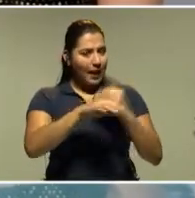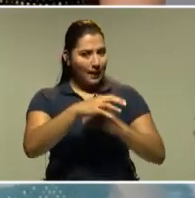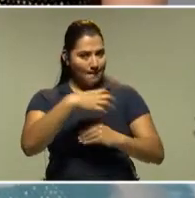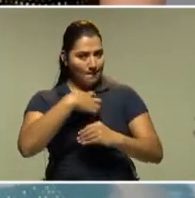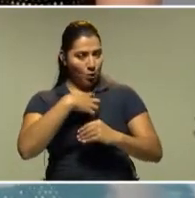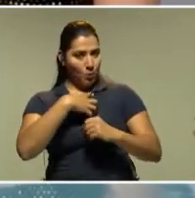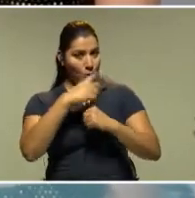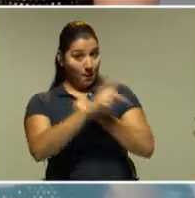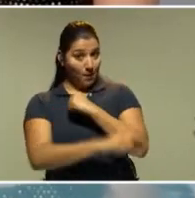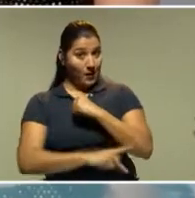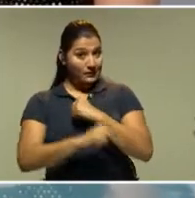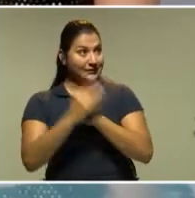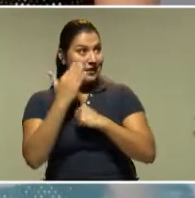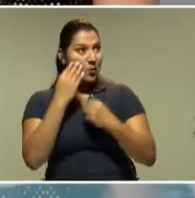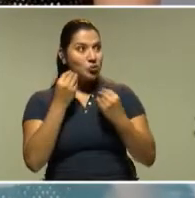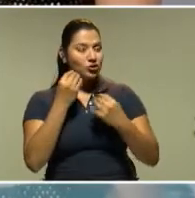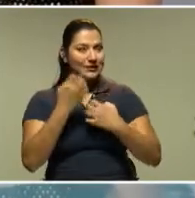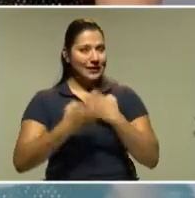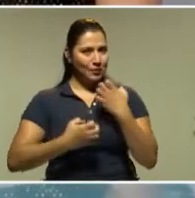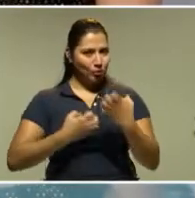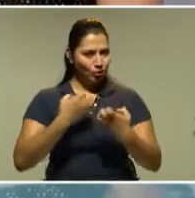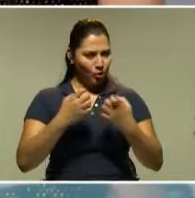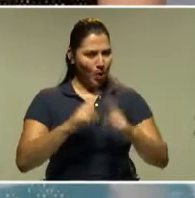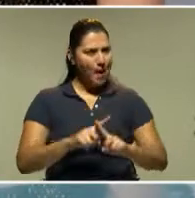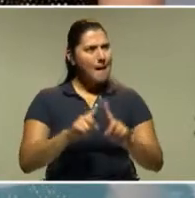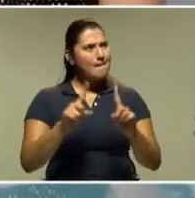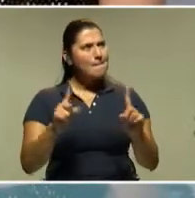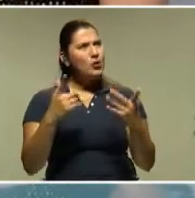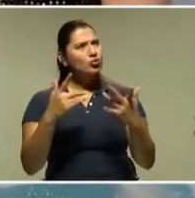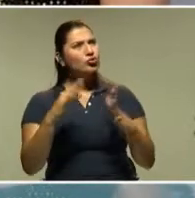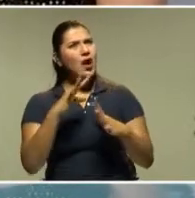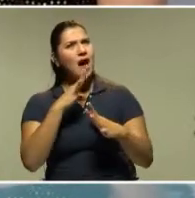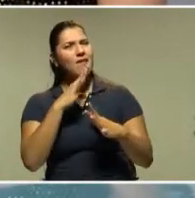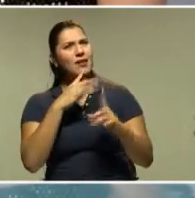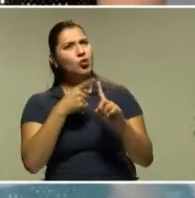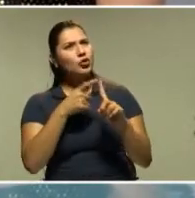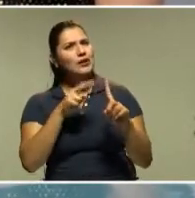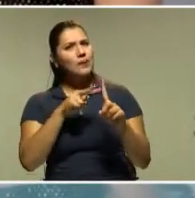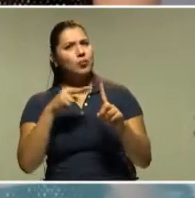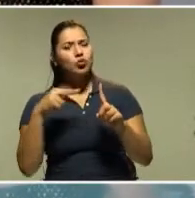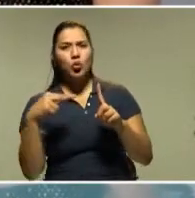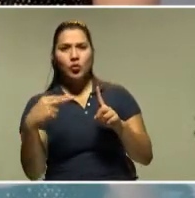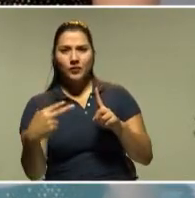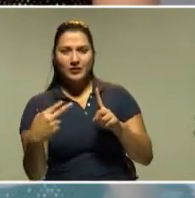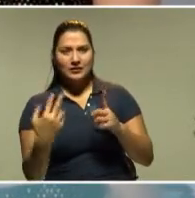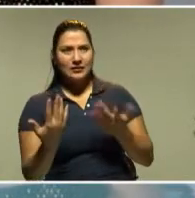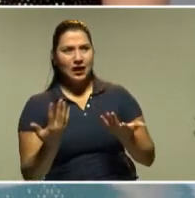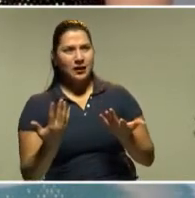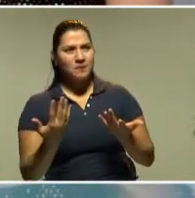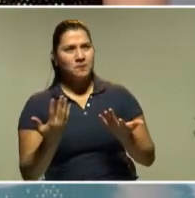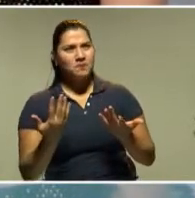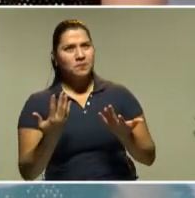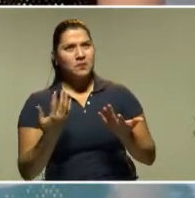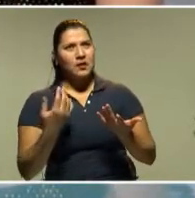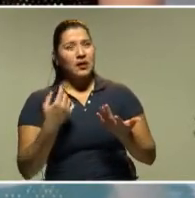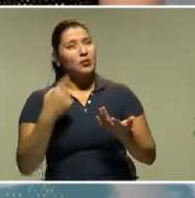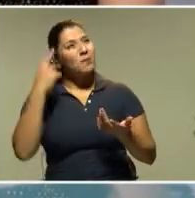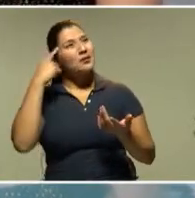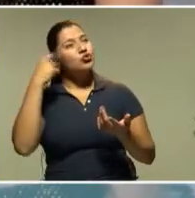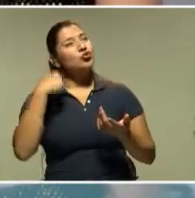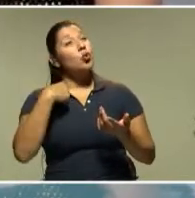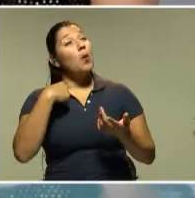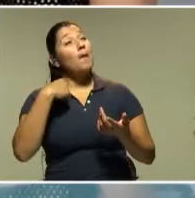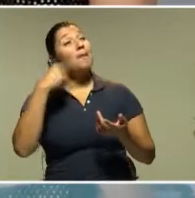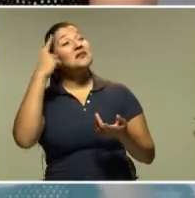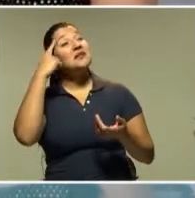muy emotivo el tema. Claro. ¿Verdad? Pero ya hablemoslo en el plano que usted dijera, lo veía lejos la posibilidad